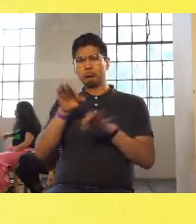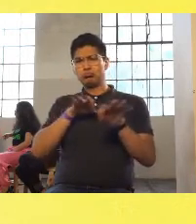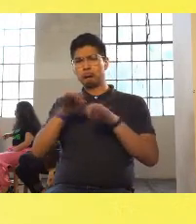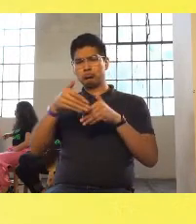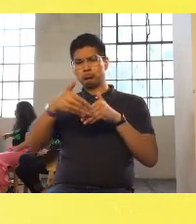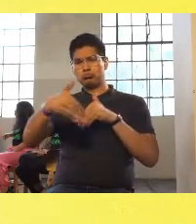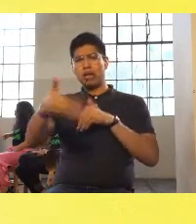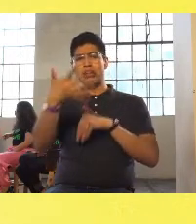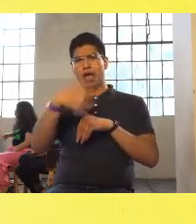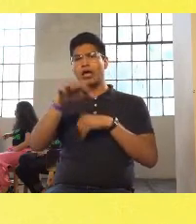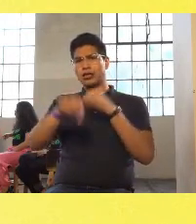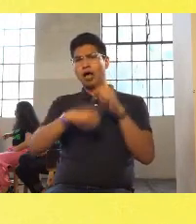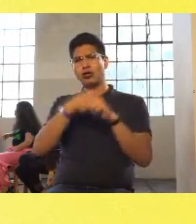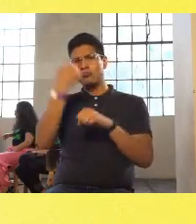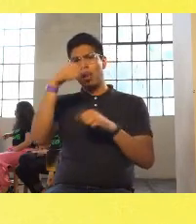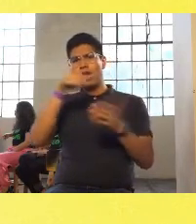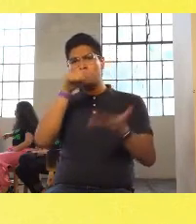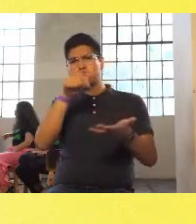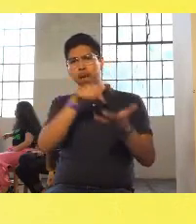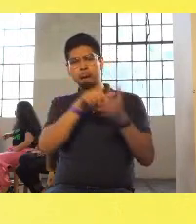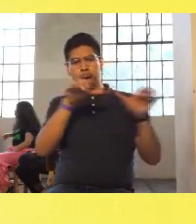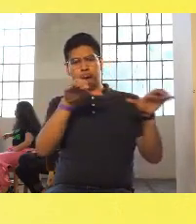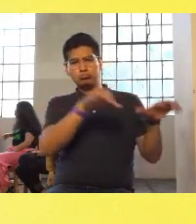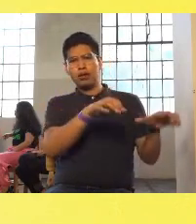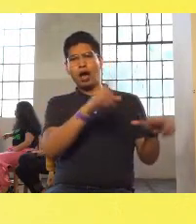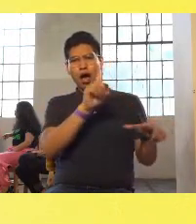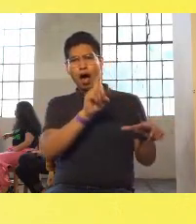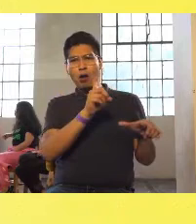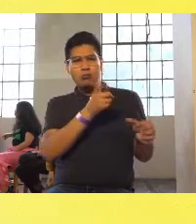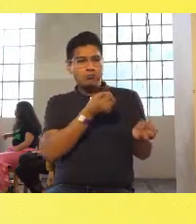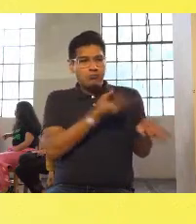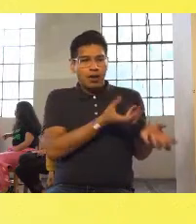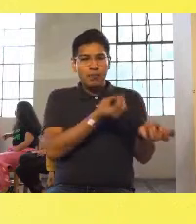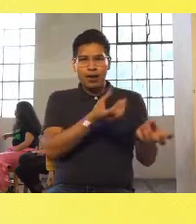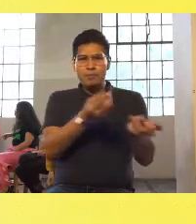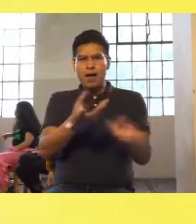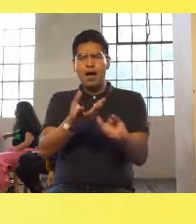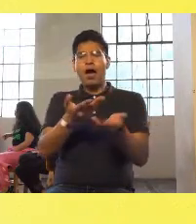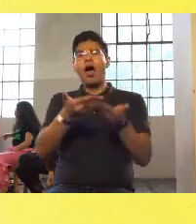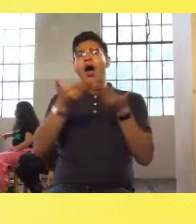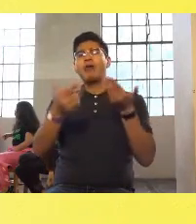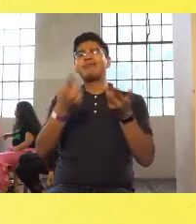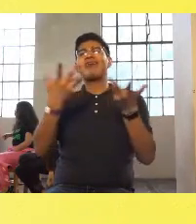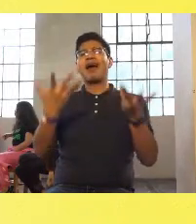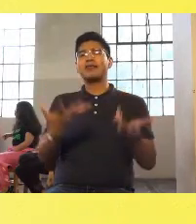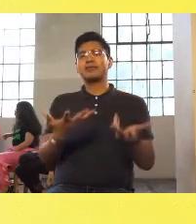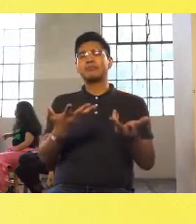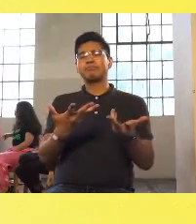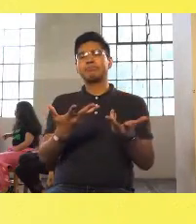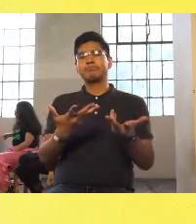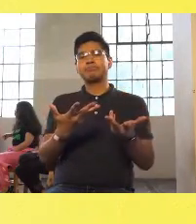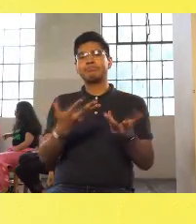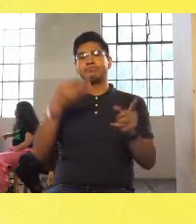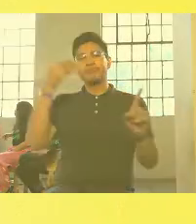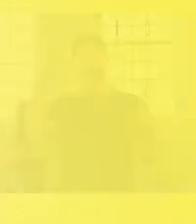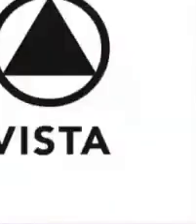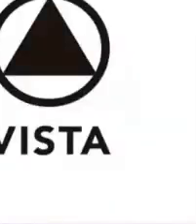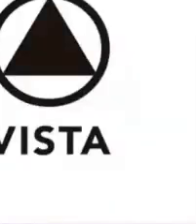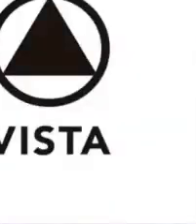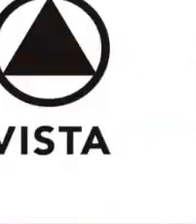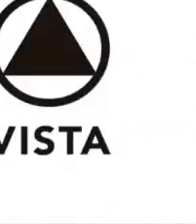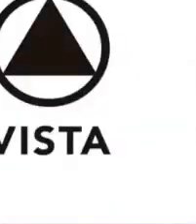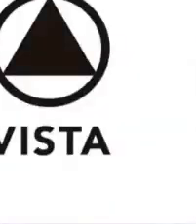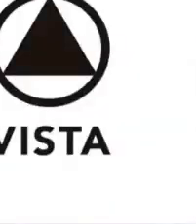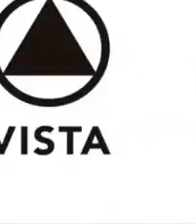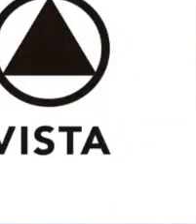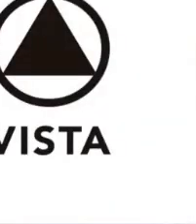para abastecer de agua a ciertas comunidades, se comienza como a concentrar mucho más en esta presencia de un conflicto